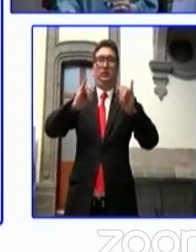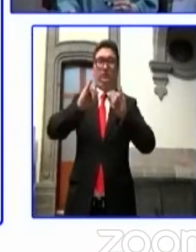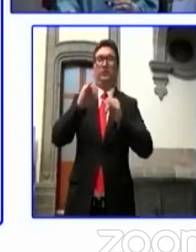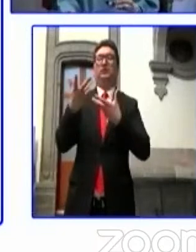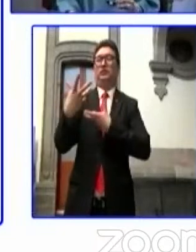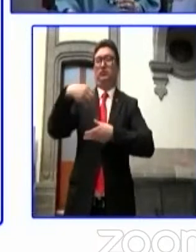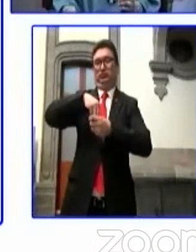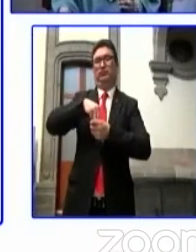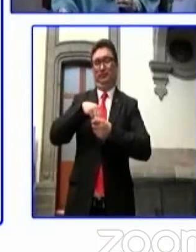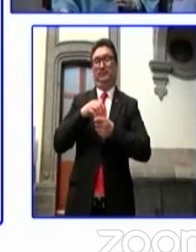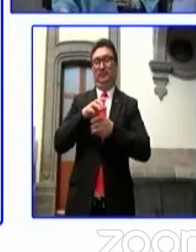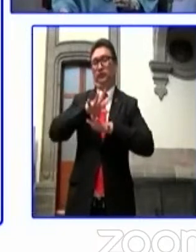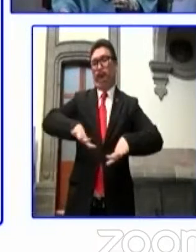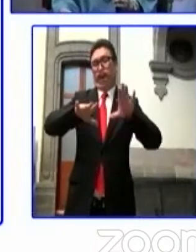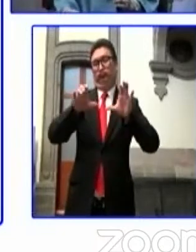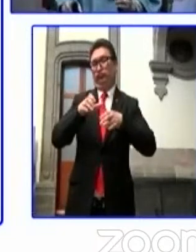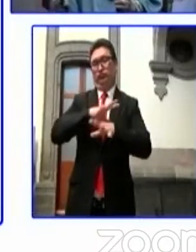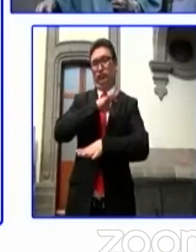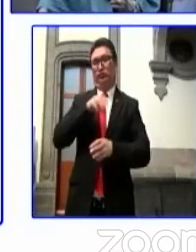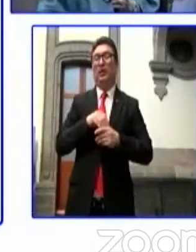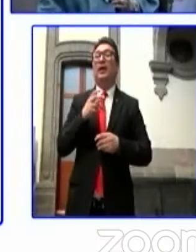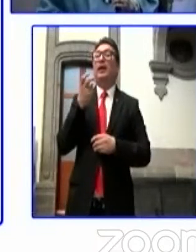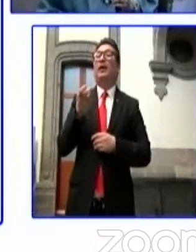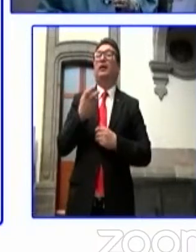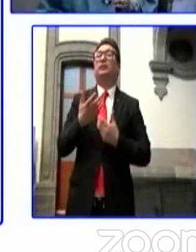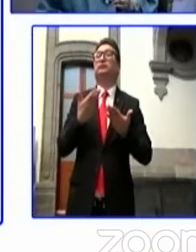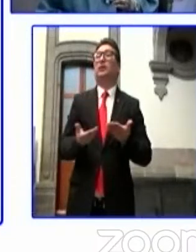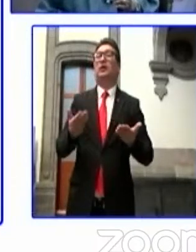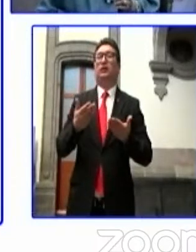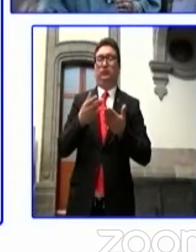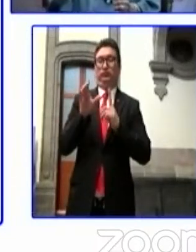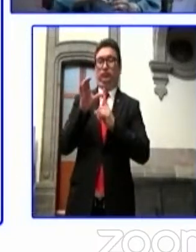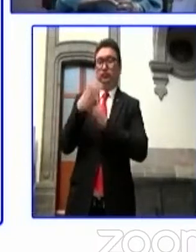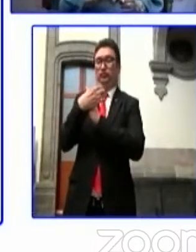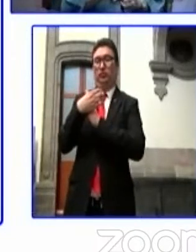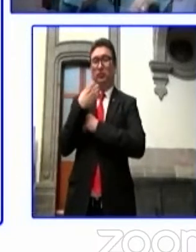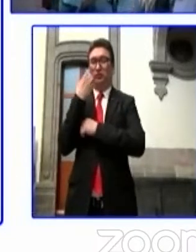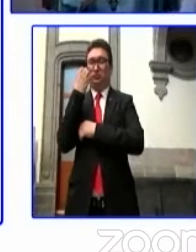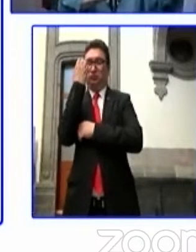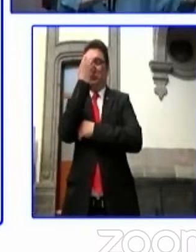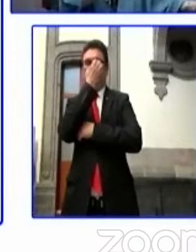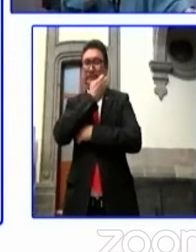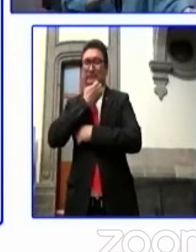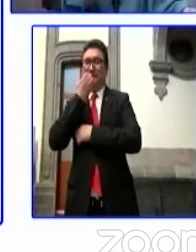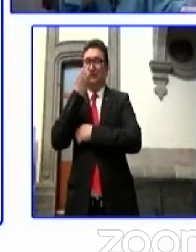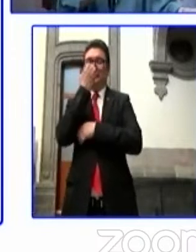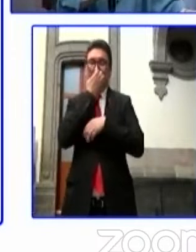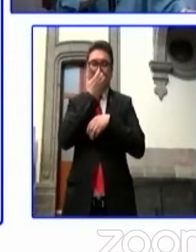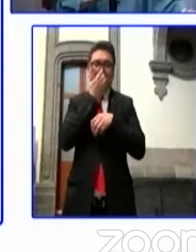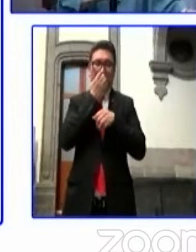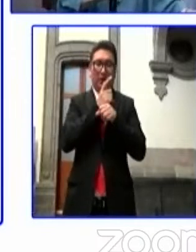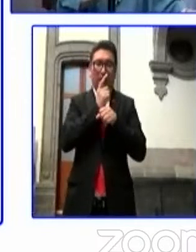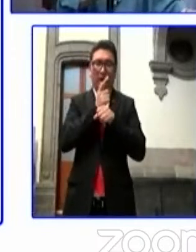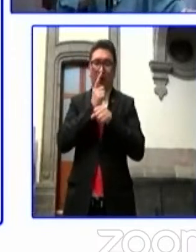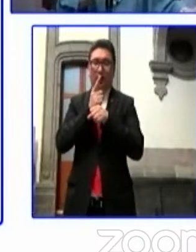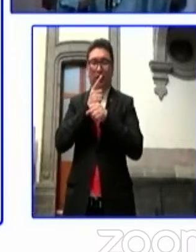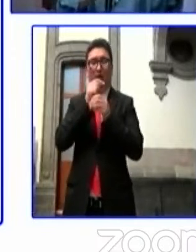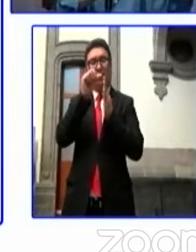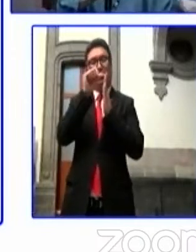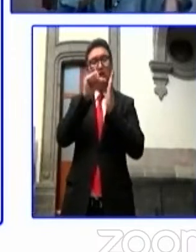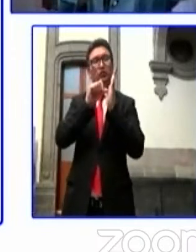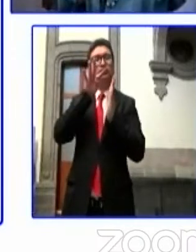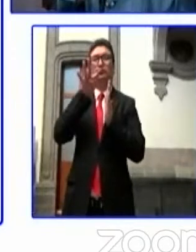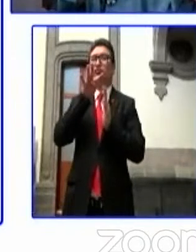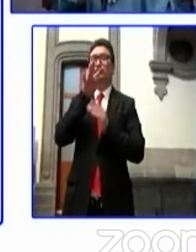en la comunidad. Y entonces, bien, el comité había venido observando que no se estaba cumpliendo el artículo 19 ni